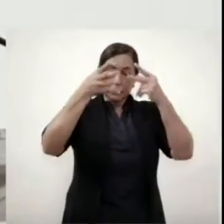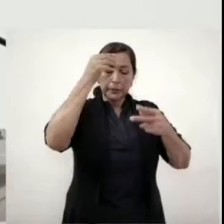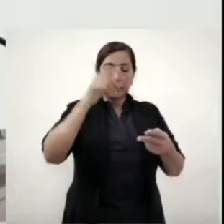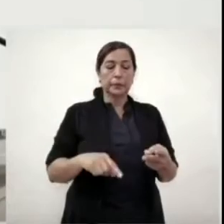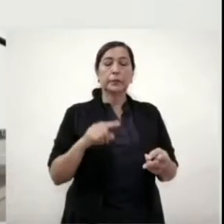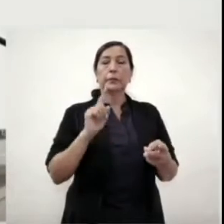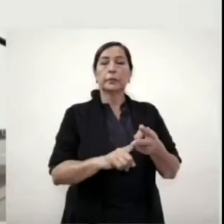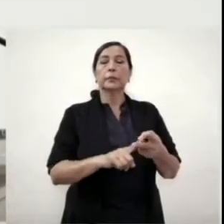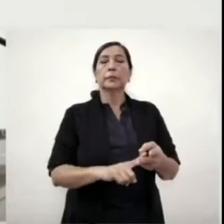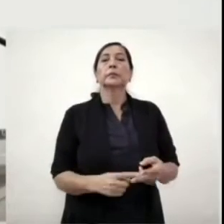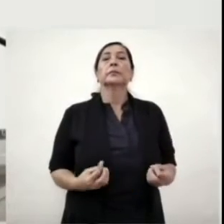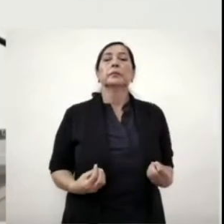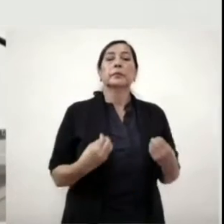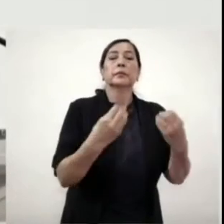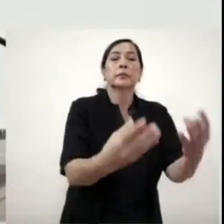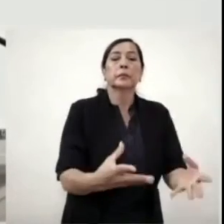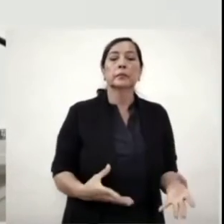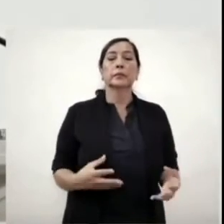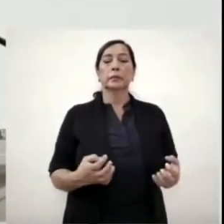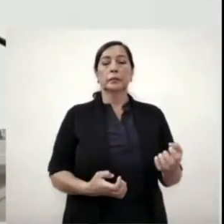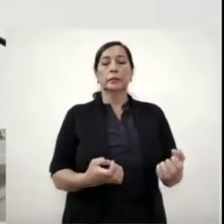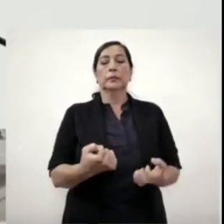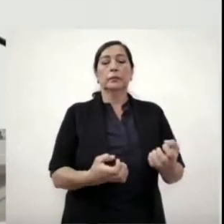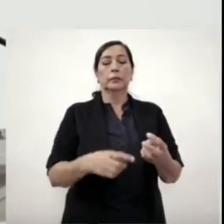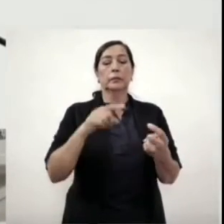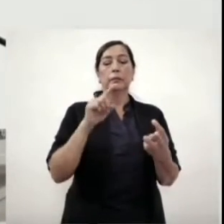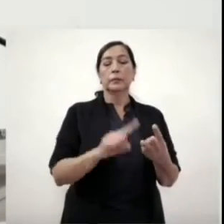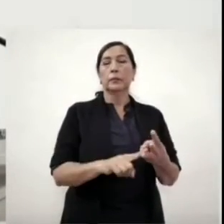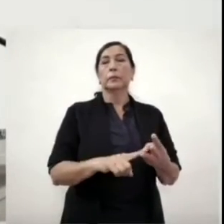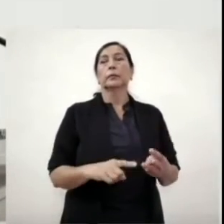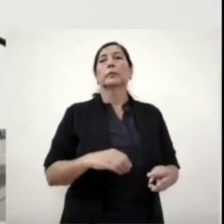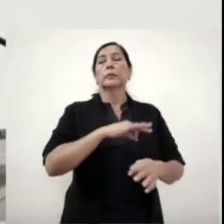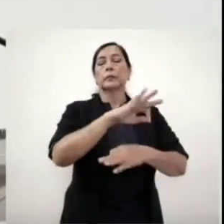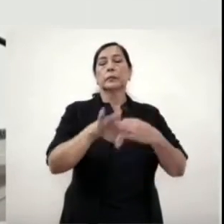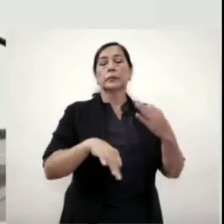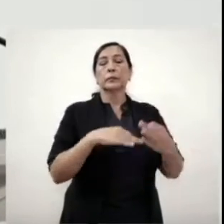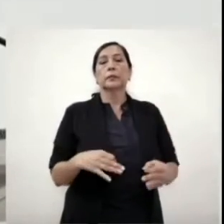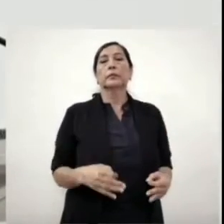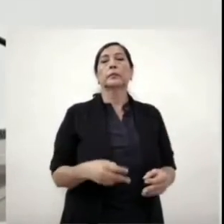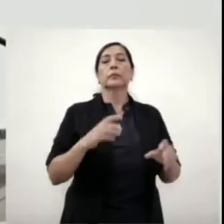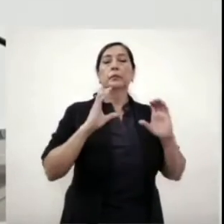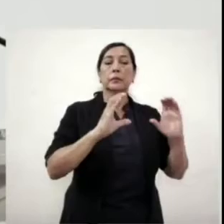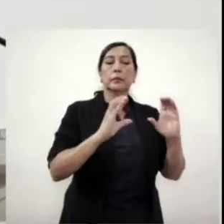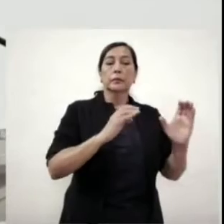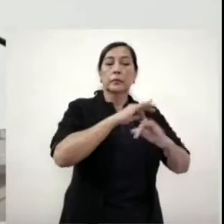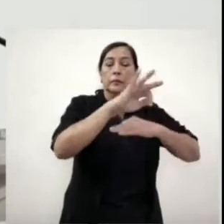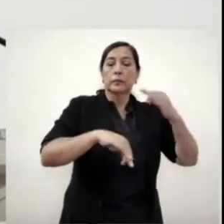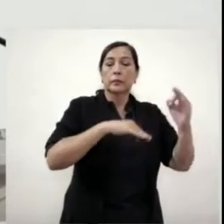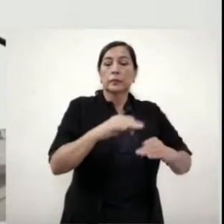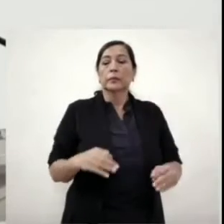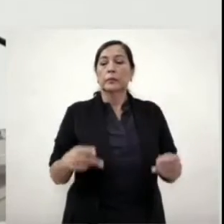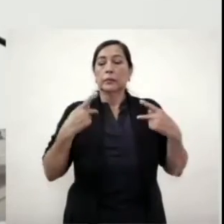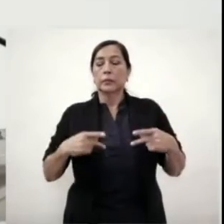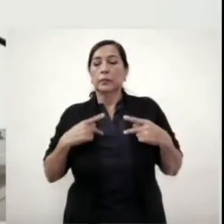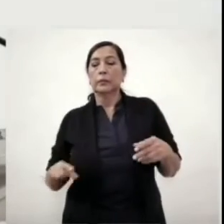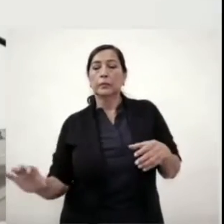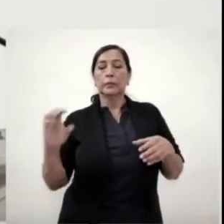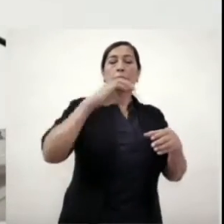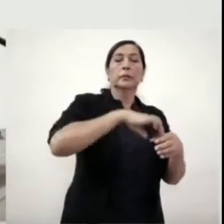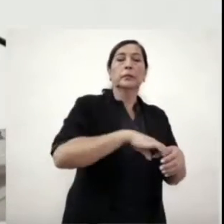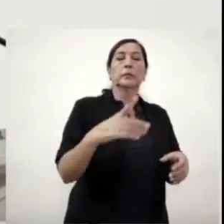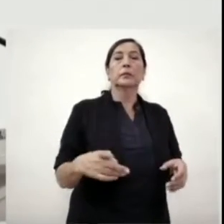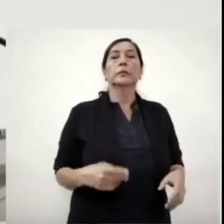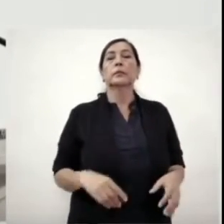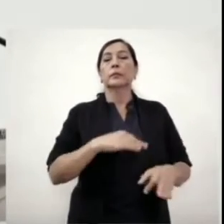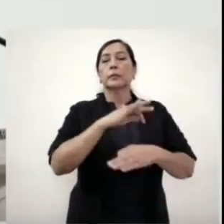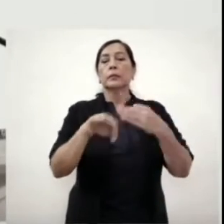seguridad pública, infraestructura de seguridad pública, prevención y participación ciudadana, sistema nacional de